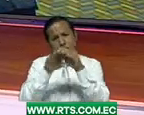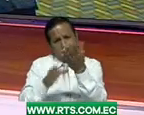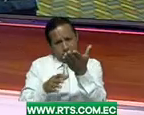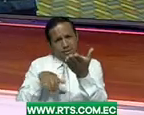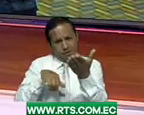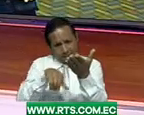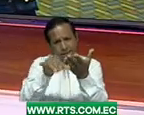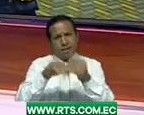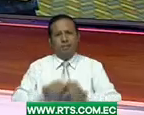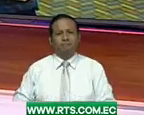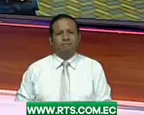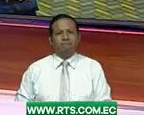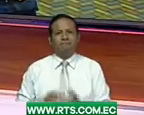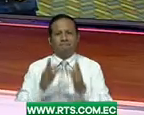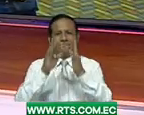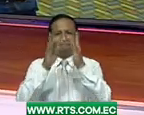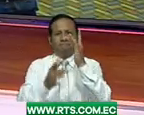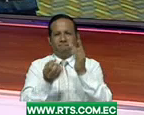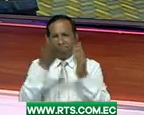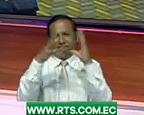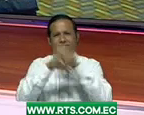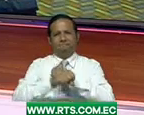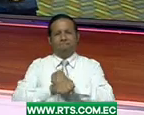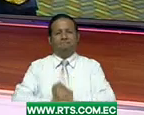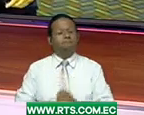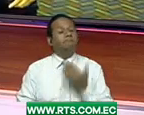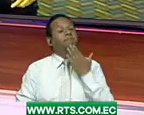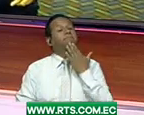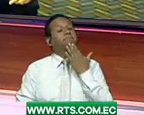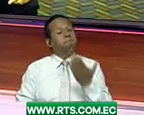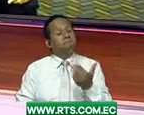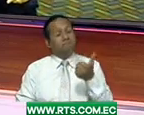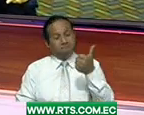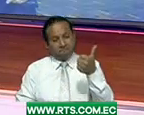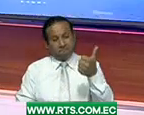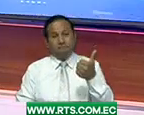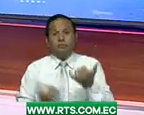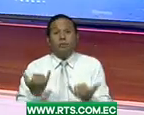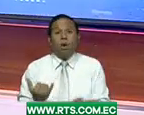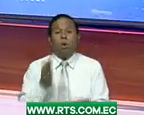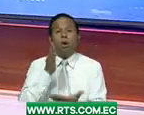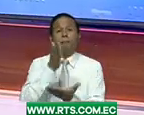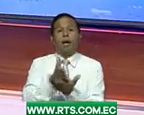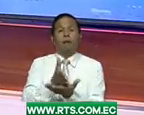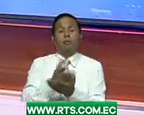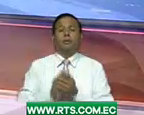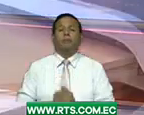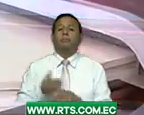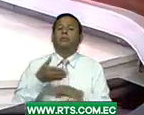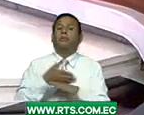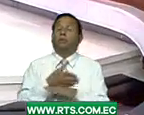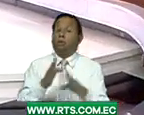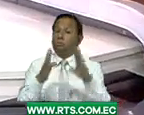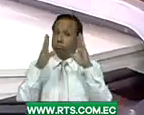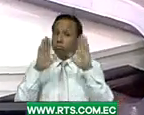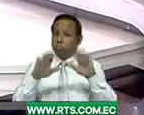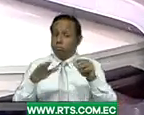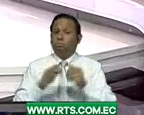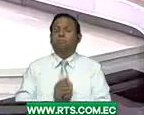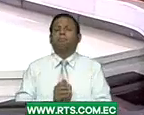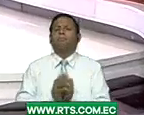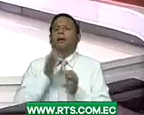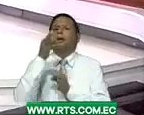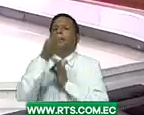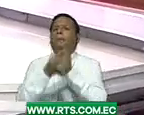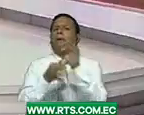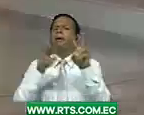información desde estudios. Muy buenas noches. Muchas gracias, Julio César. Es momento de una pausa comercial, pero mucha atención, porque les vamos